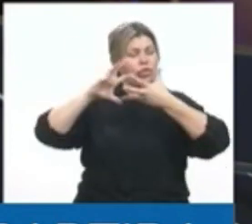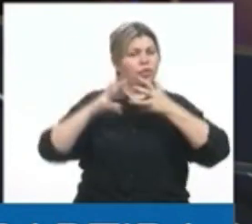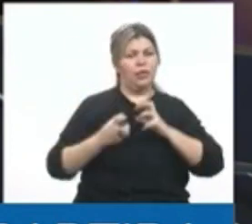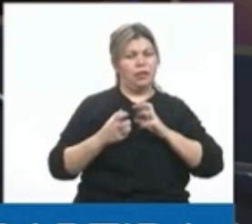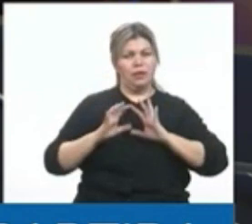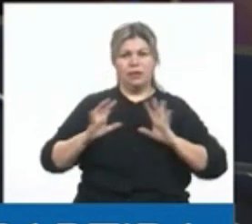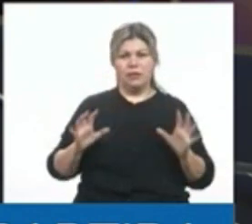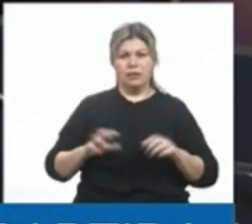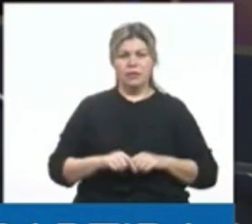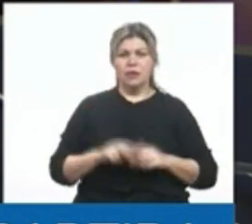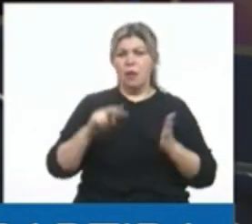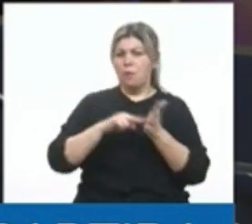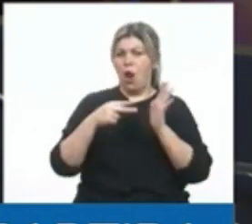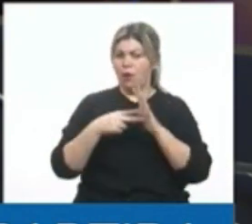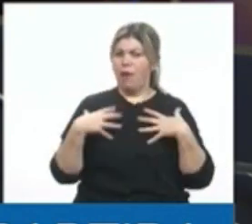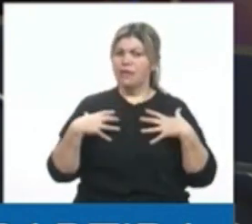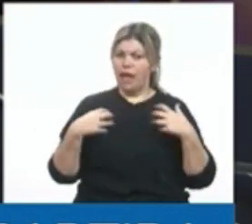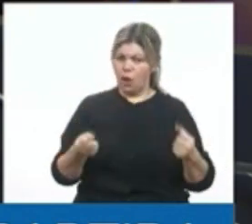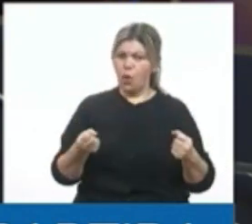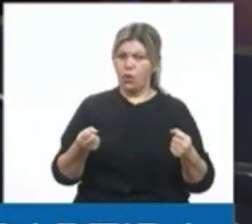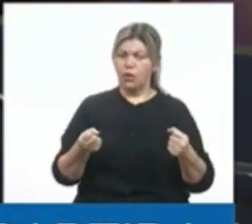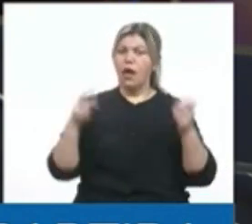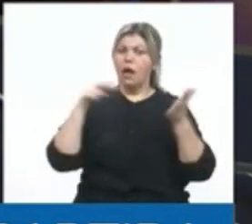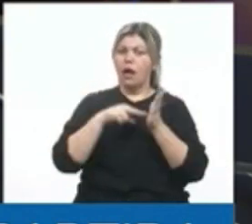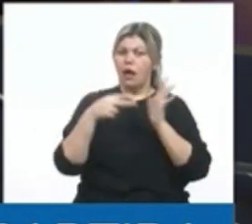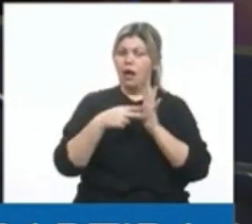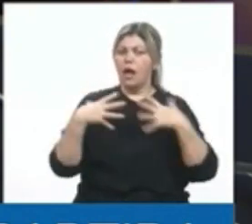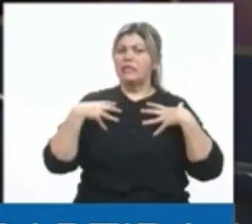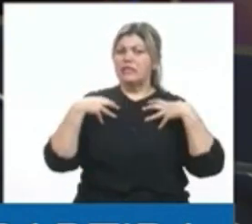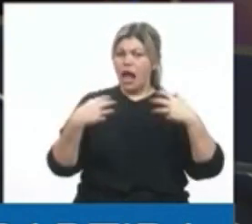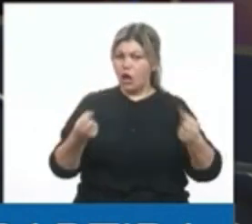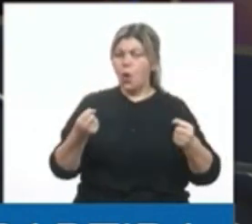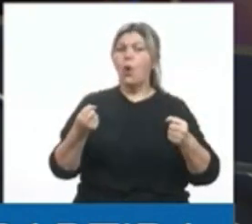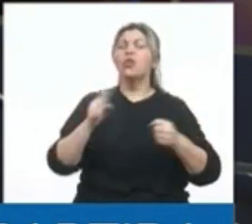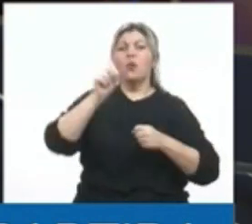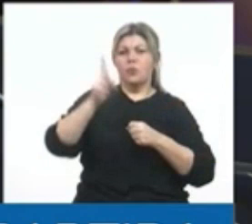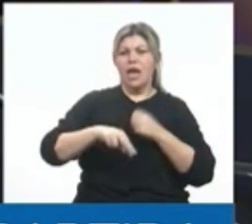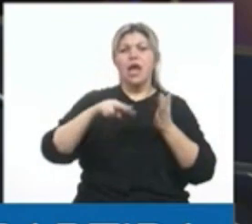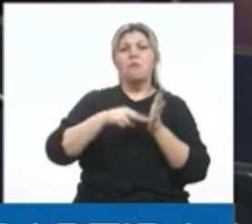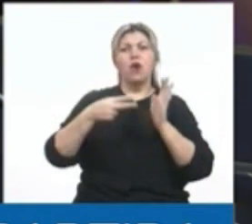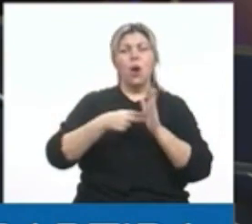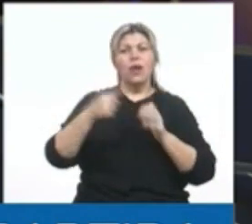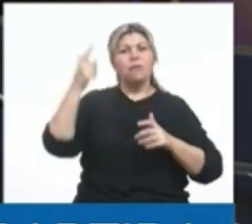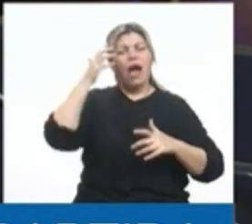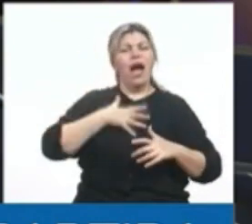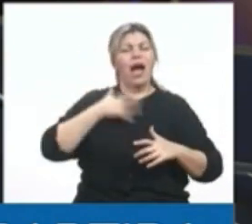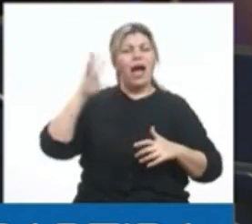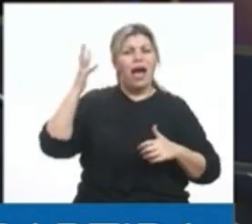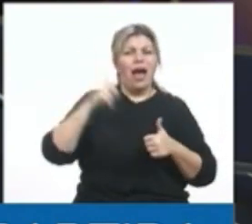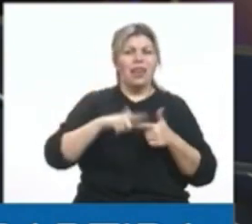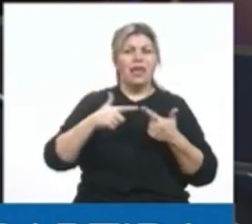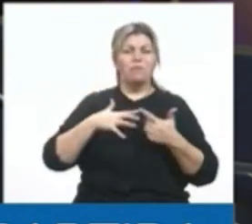salud es decir trastornos que afectan en el estado de ánimo del pensamiento y del